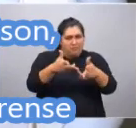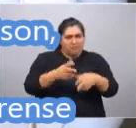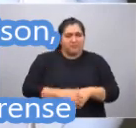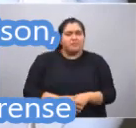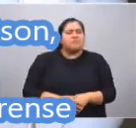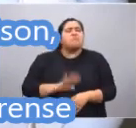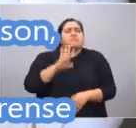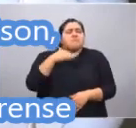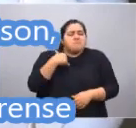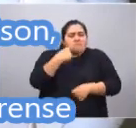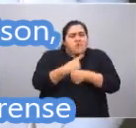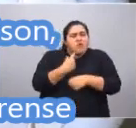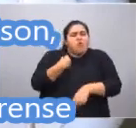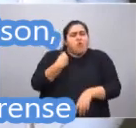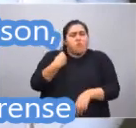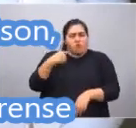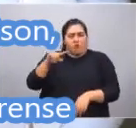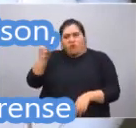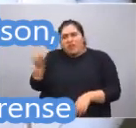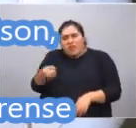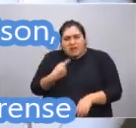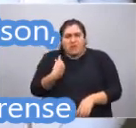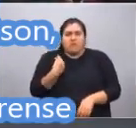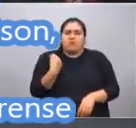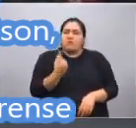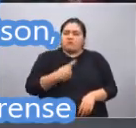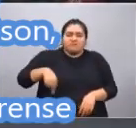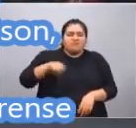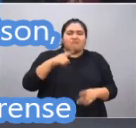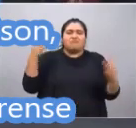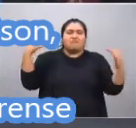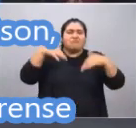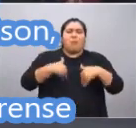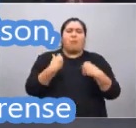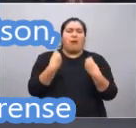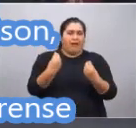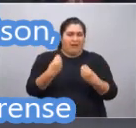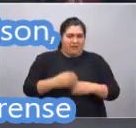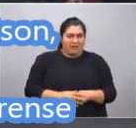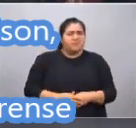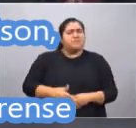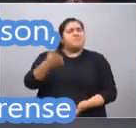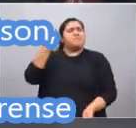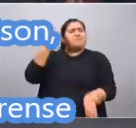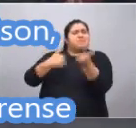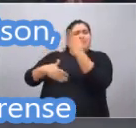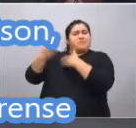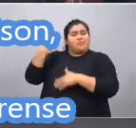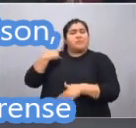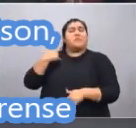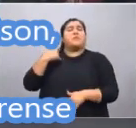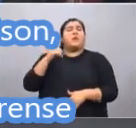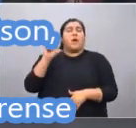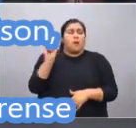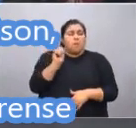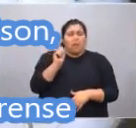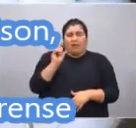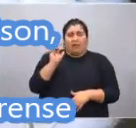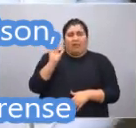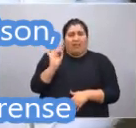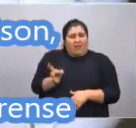sobre de dónde viene y qué es este plenario. Allá, por el mes de